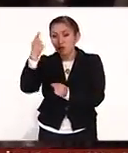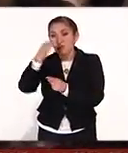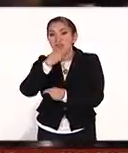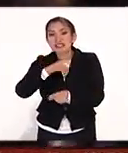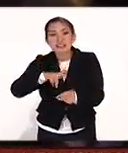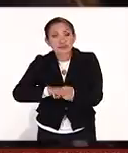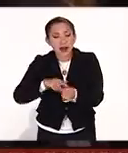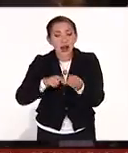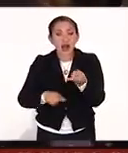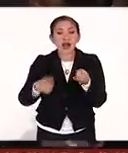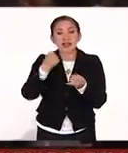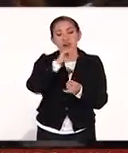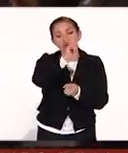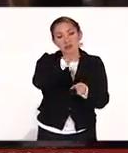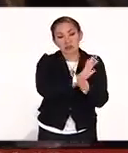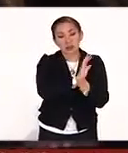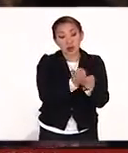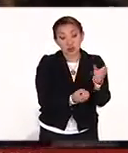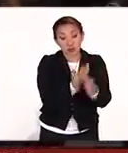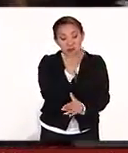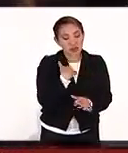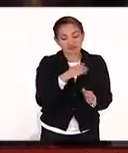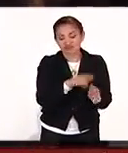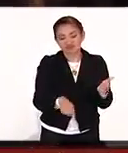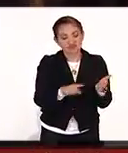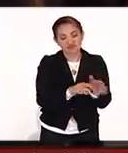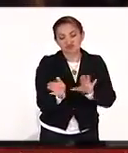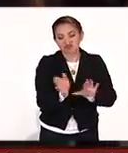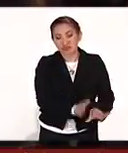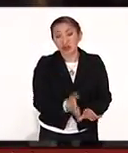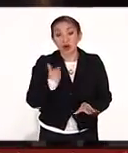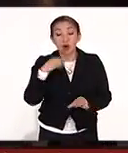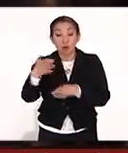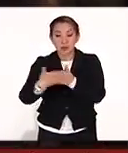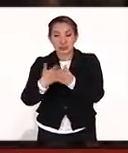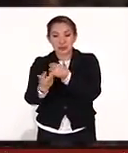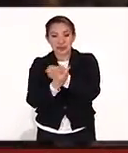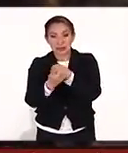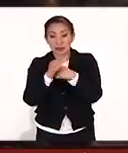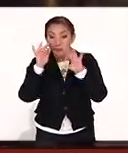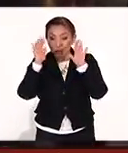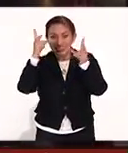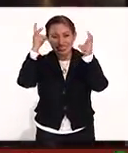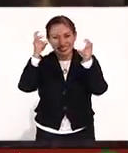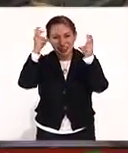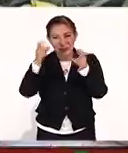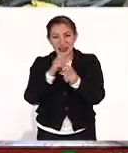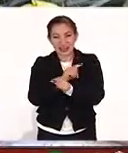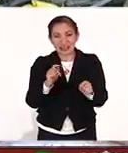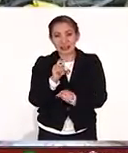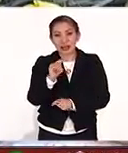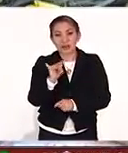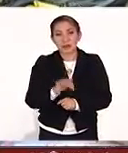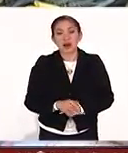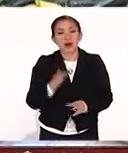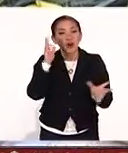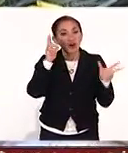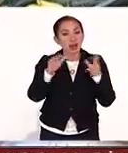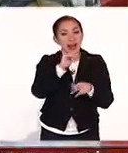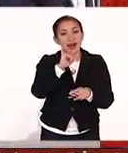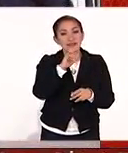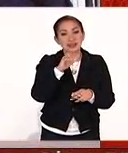festivales o varios estrenos de películas y de series de televisión que tenían como temática central el terrorismo. Javier Oliva, ¿cómo